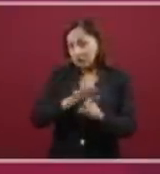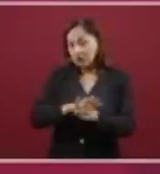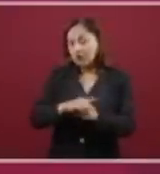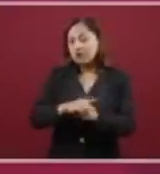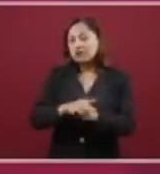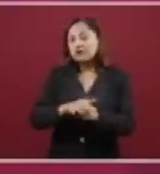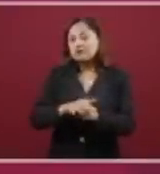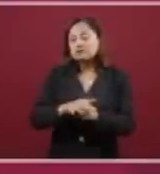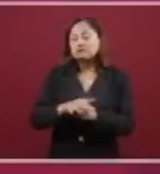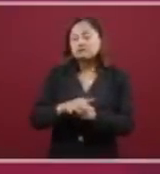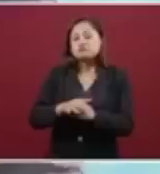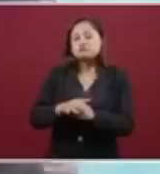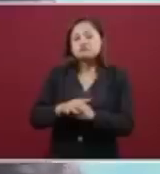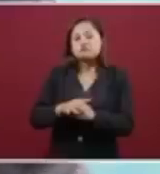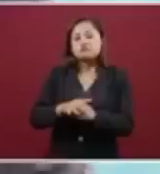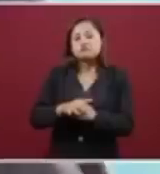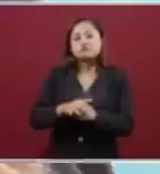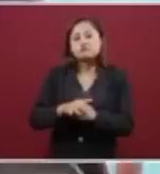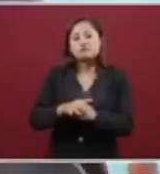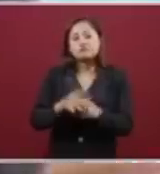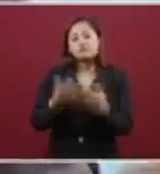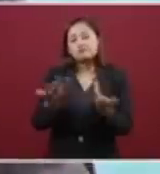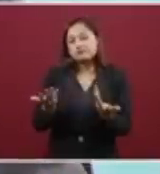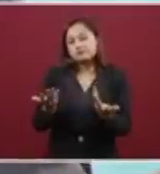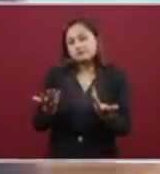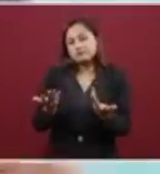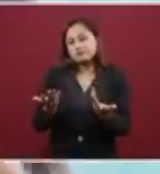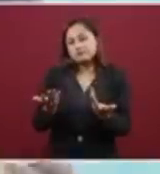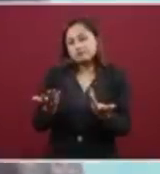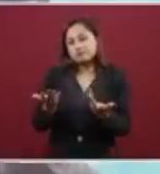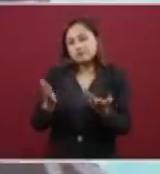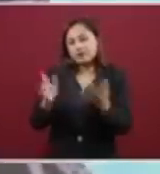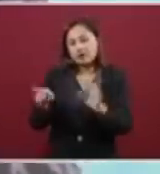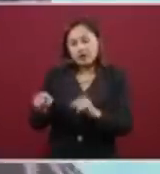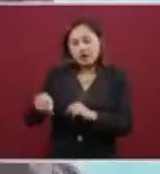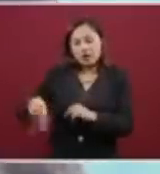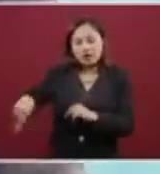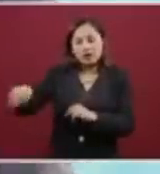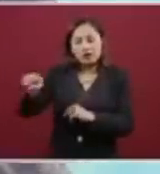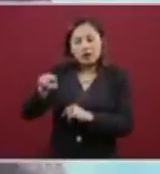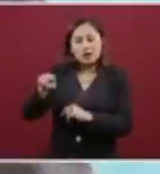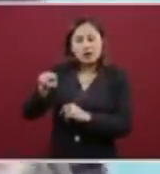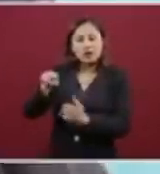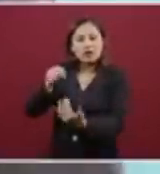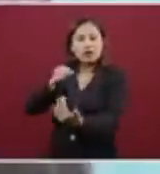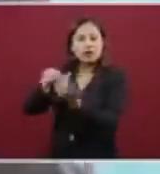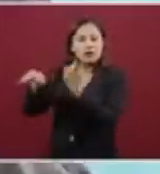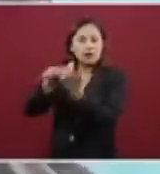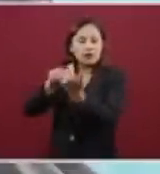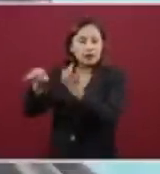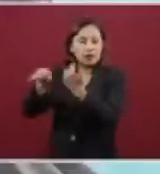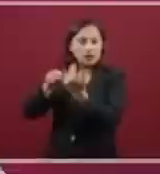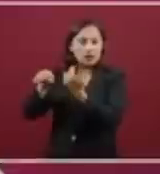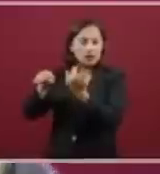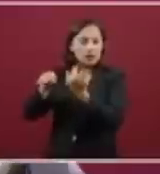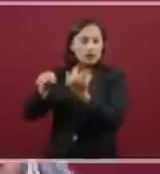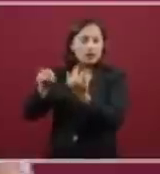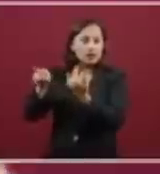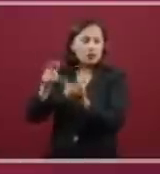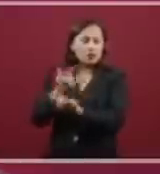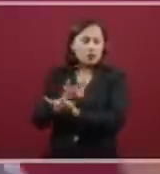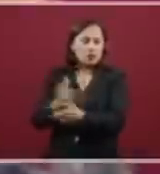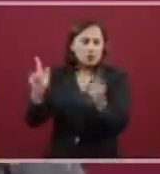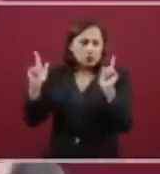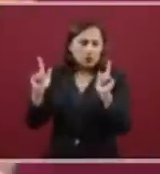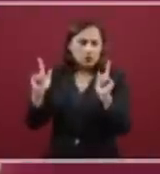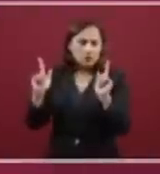ciertamente podrá ver creo que no es el caso en esta vía el derecho de vía está libre en esta vía de comunicación si